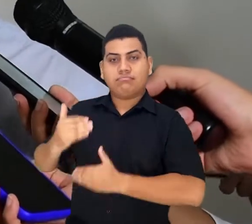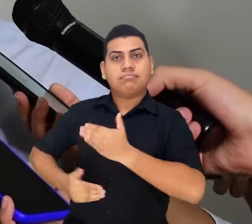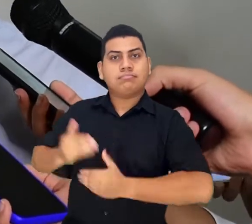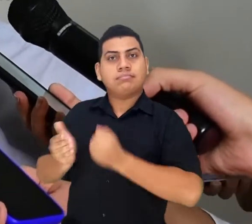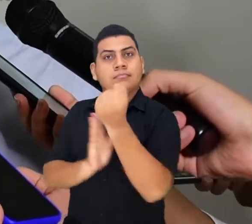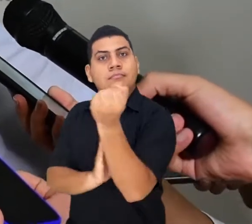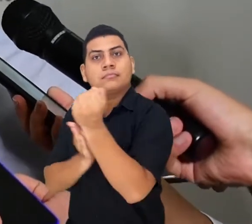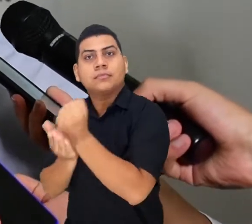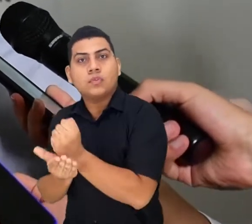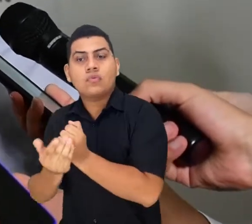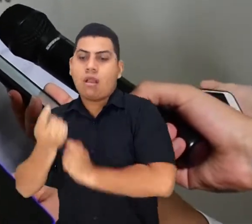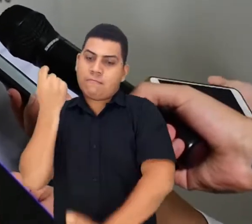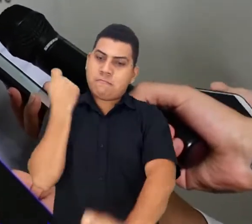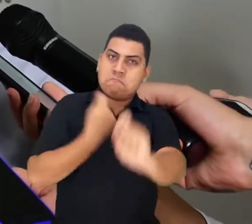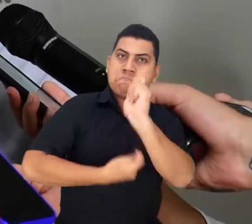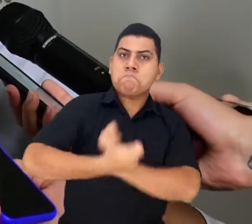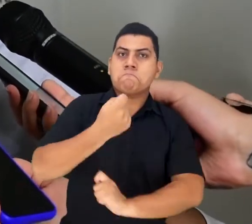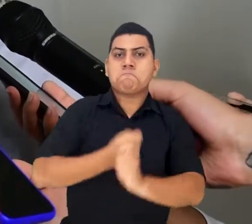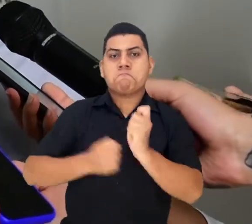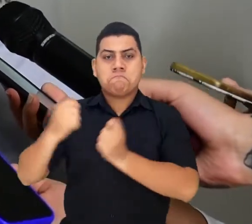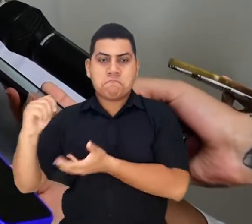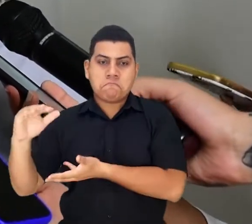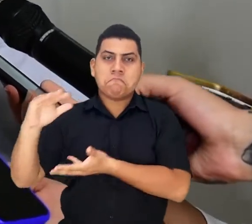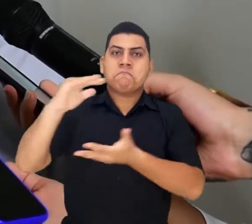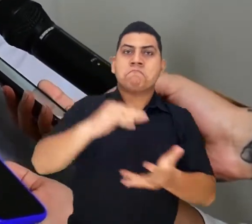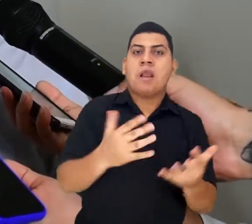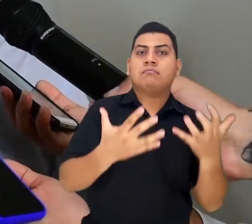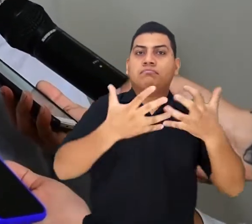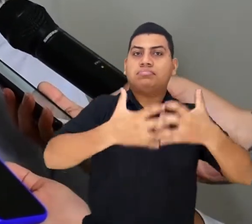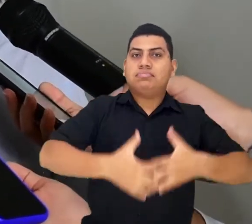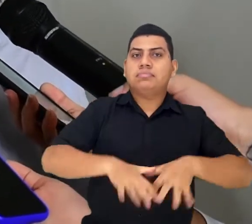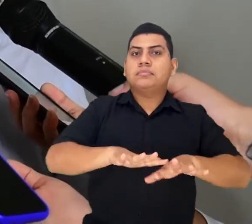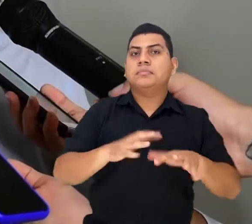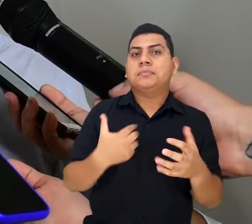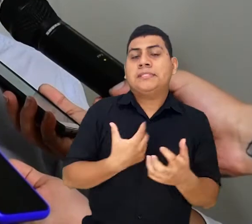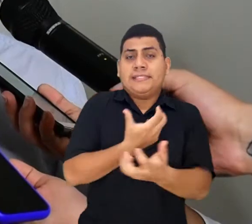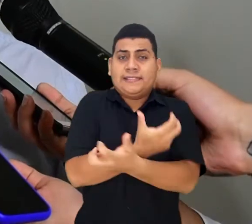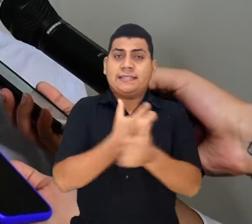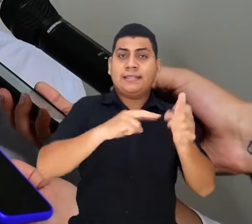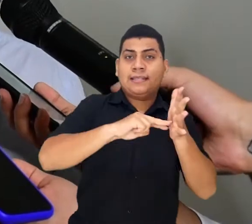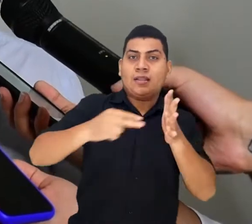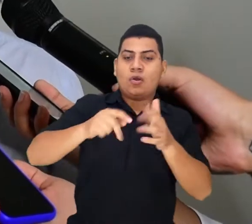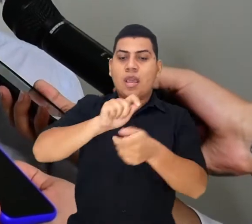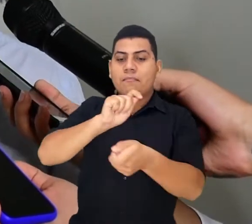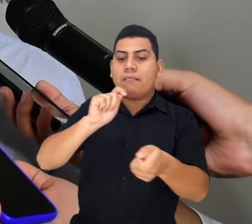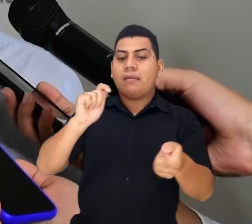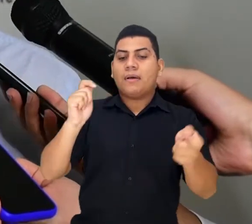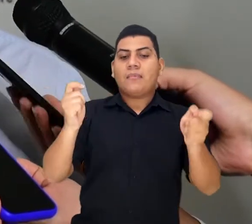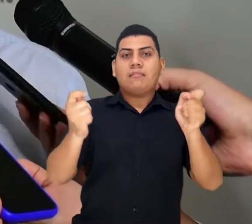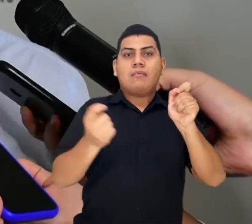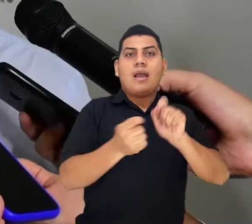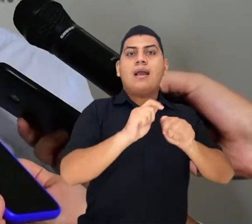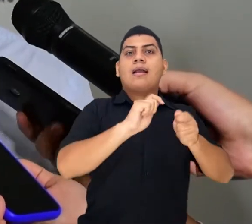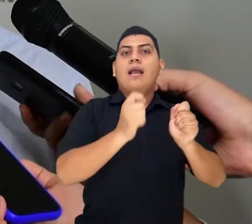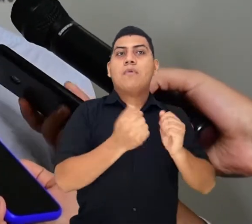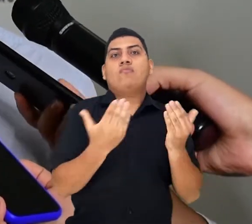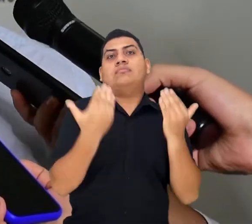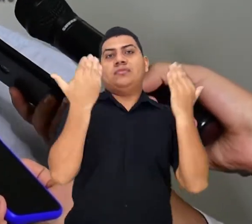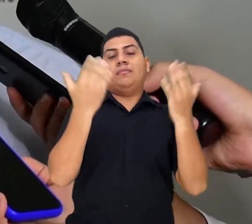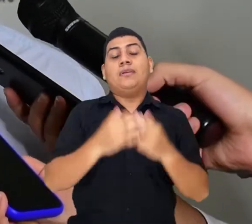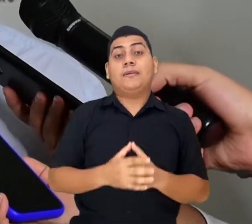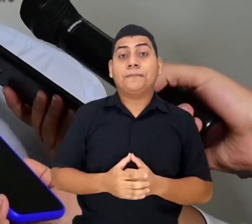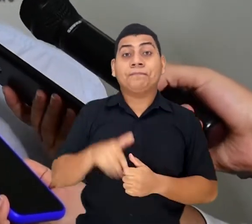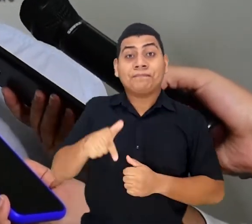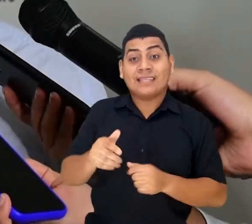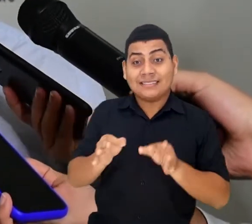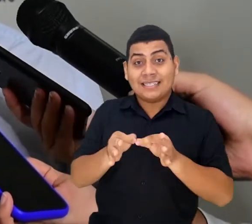tener unos buenos precios y vamos a tener agroindustria, conciencia y tecnología, porque ese es un tipo de transformación diferente.